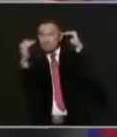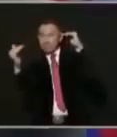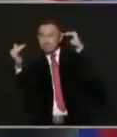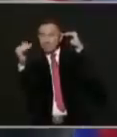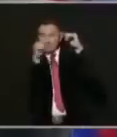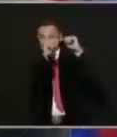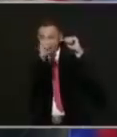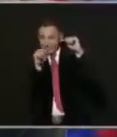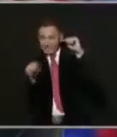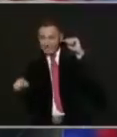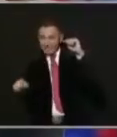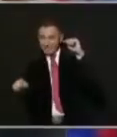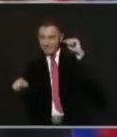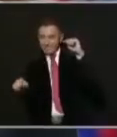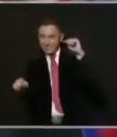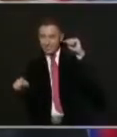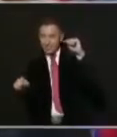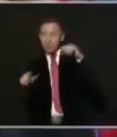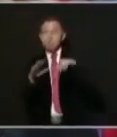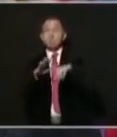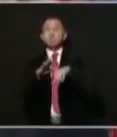es que vamos a sembrar